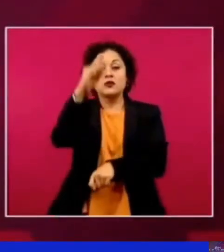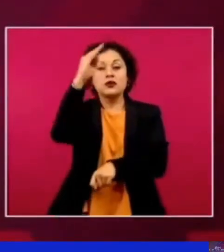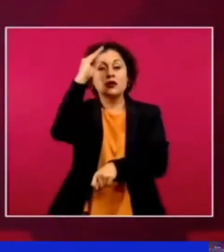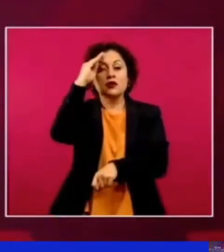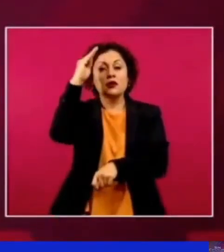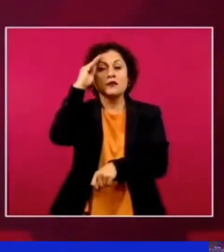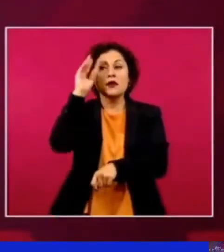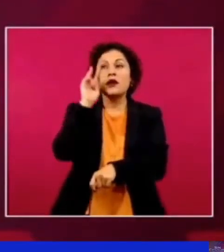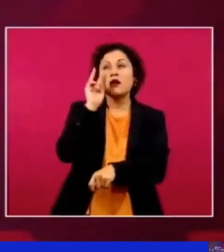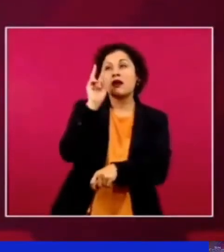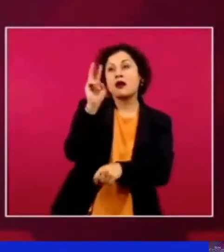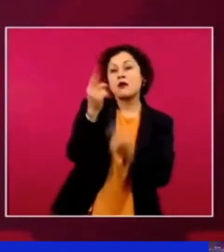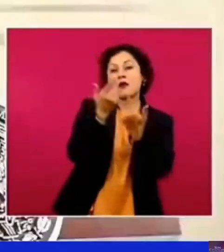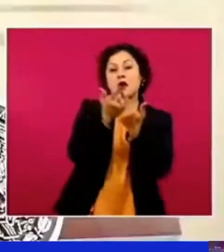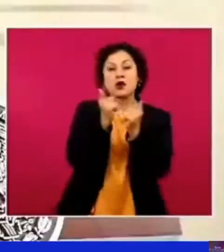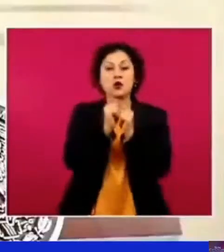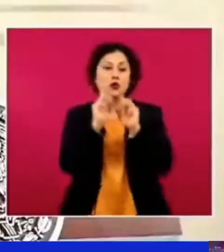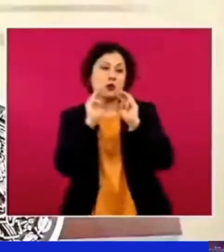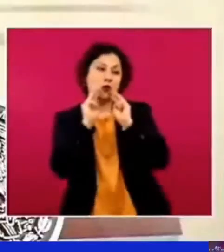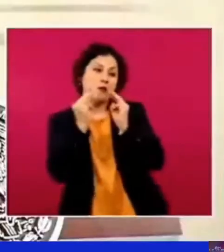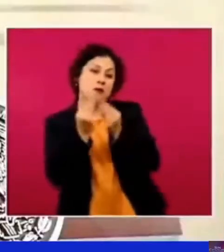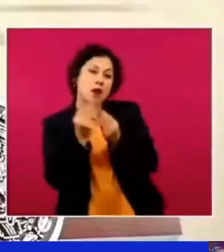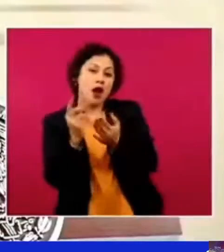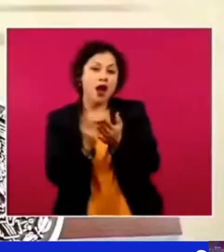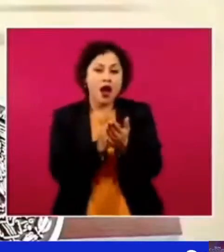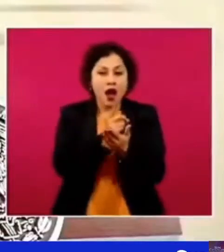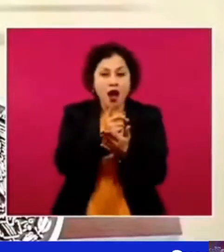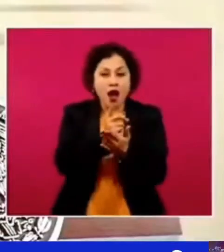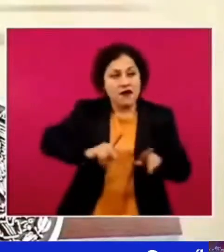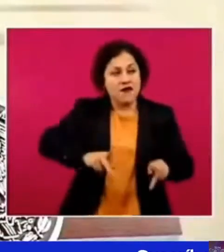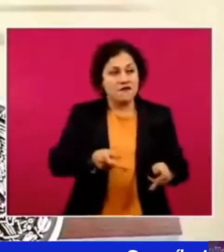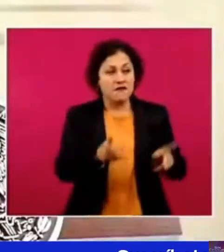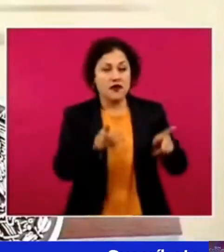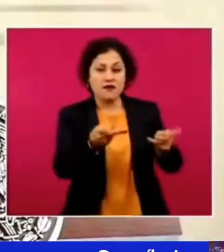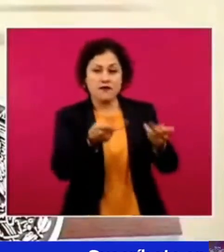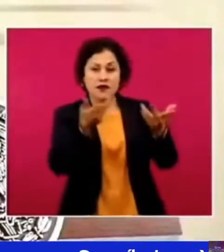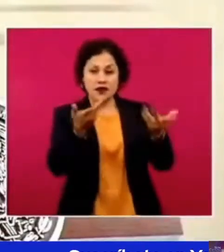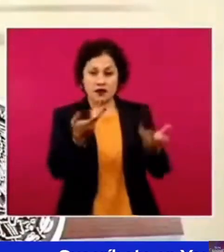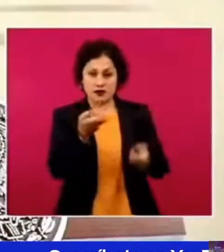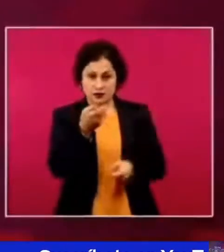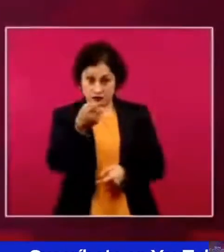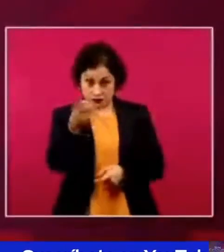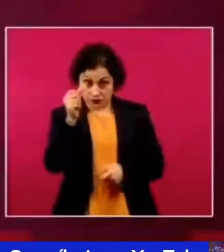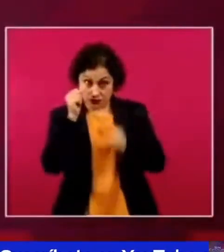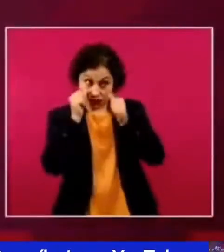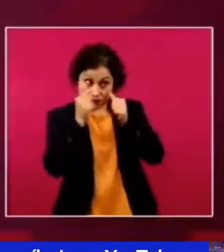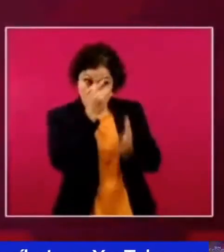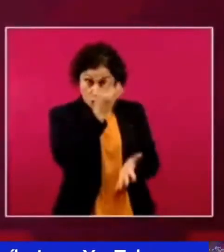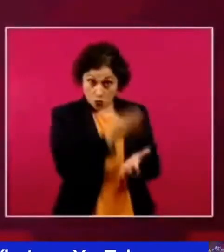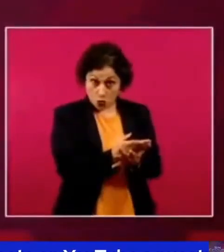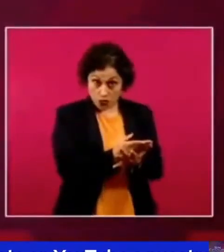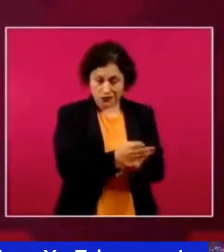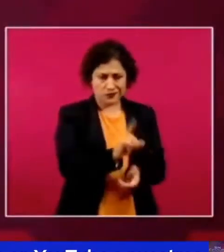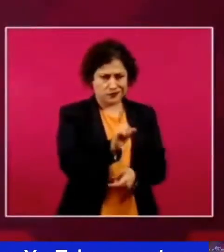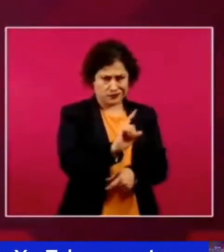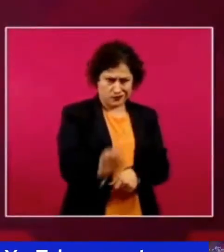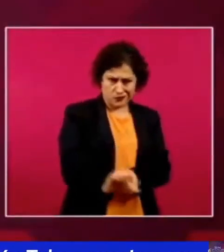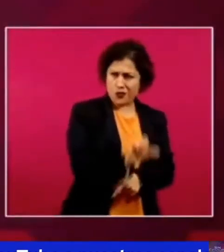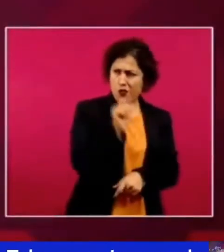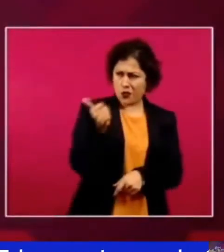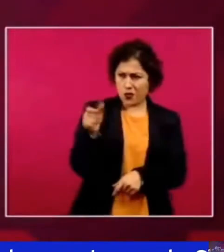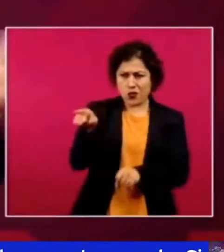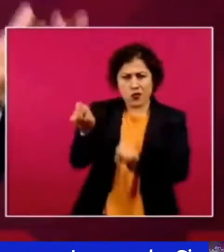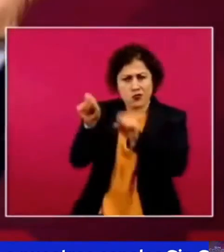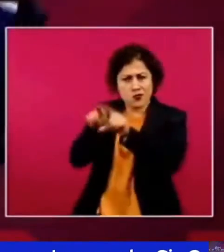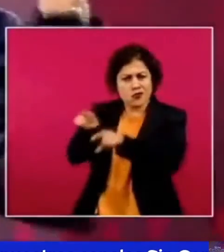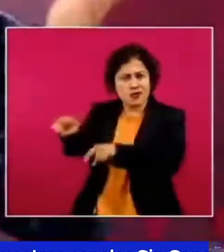Los capos o jefes de grupos o de carteles, y la otra delincuencia,